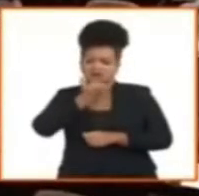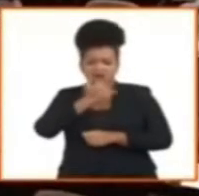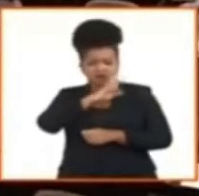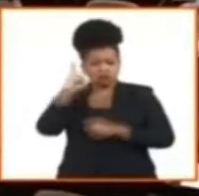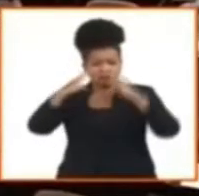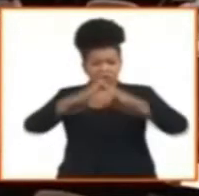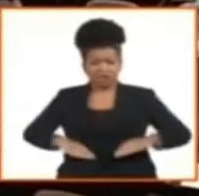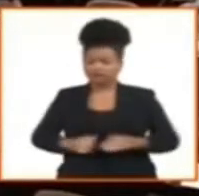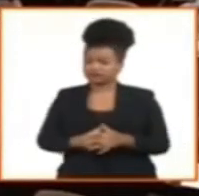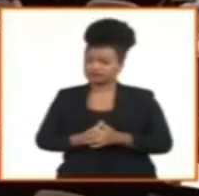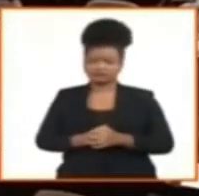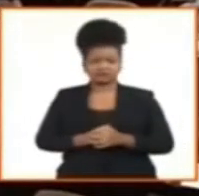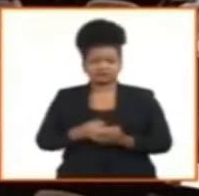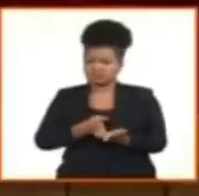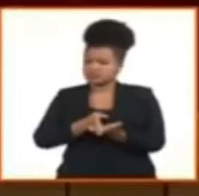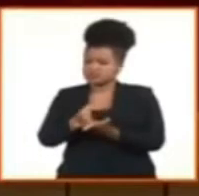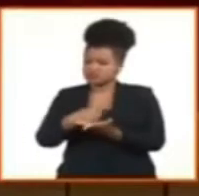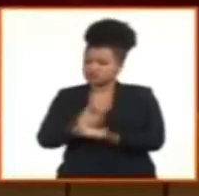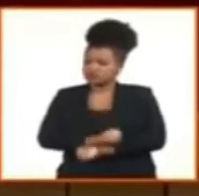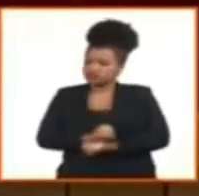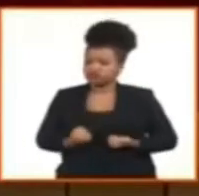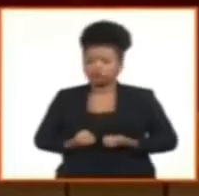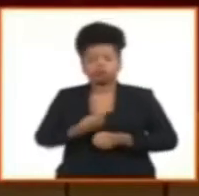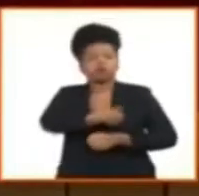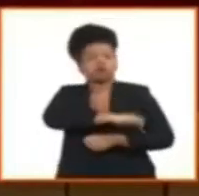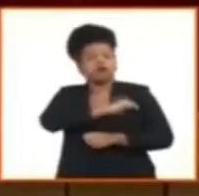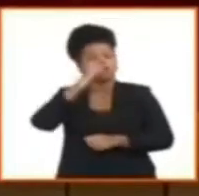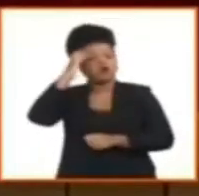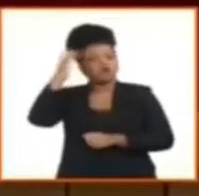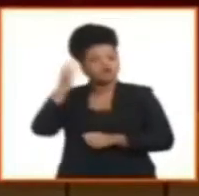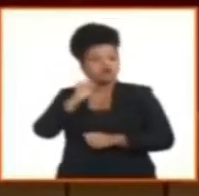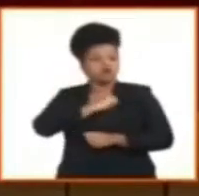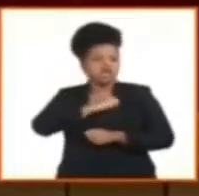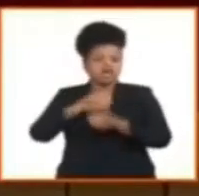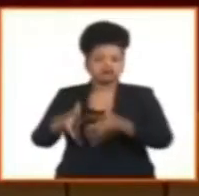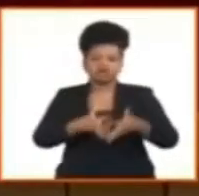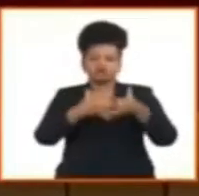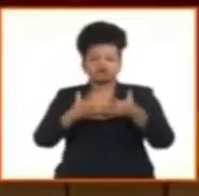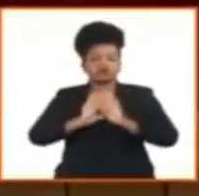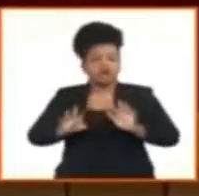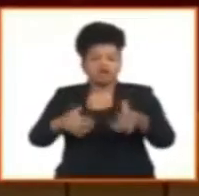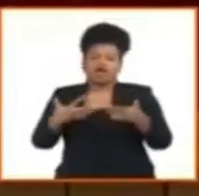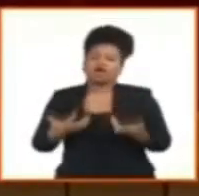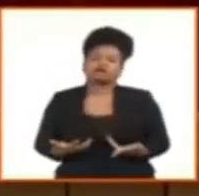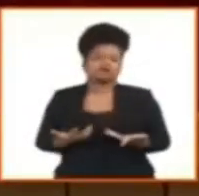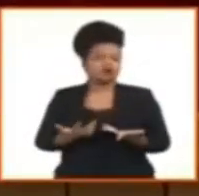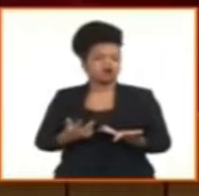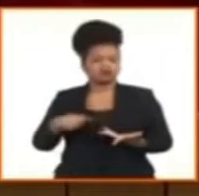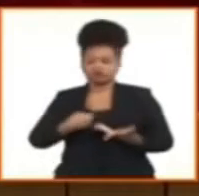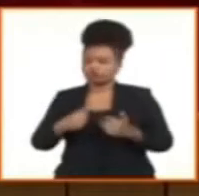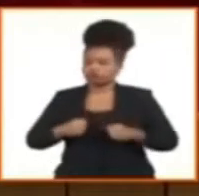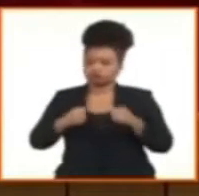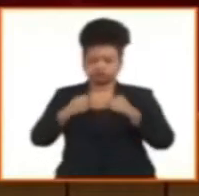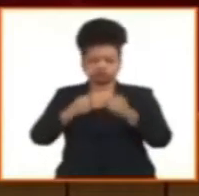tratar una vez más de forzar a nuestro pueblo y gobierno a desistir en el empeño de construir un proyecto de justicia y